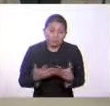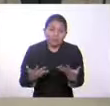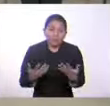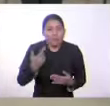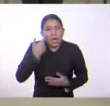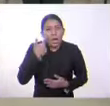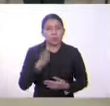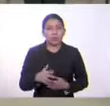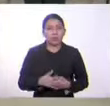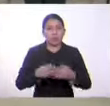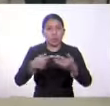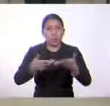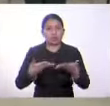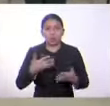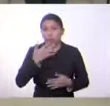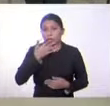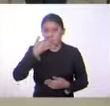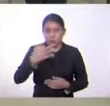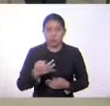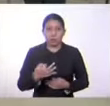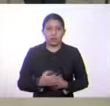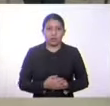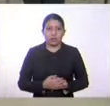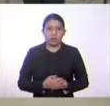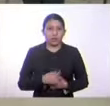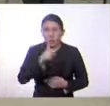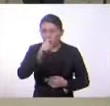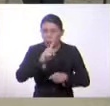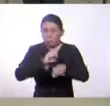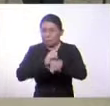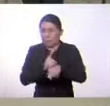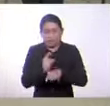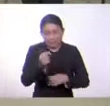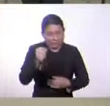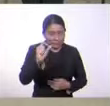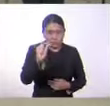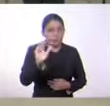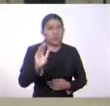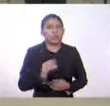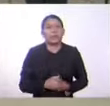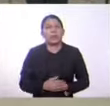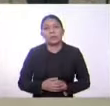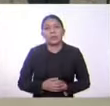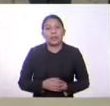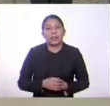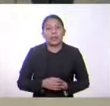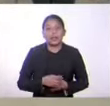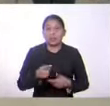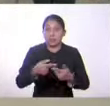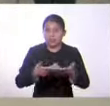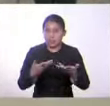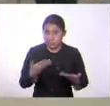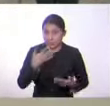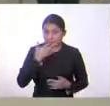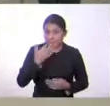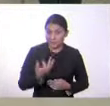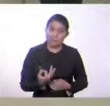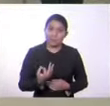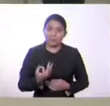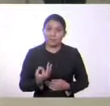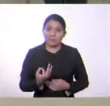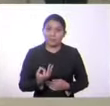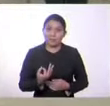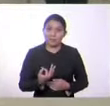ejemplo el derecho a la verdad, un minuto me detengo en este derecho. El derecho a la verdad, que es también una